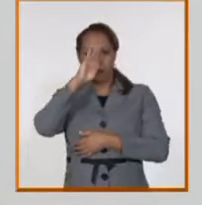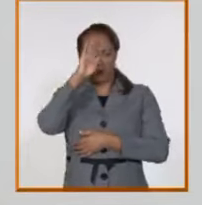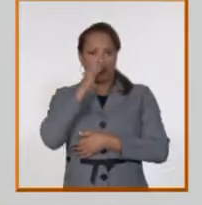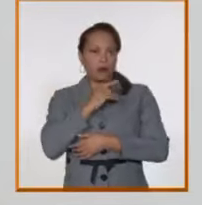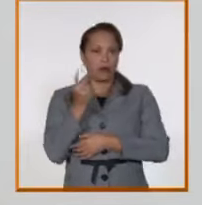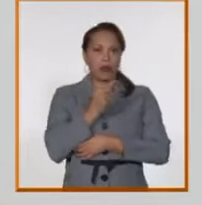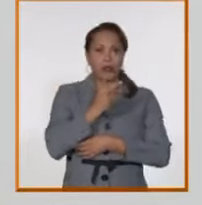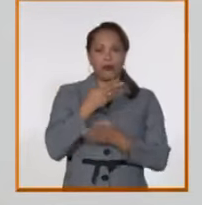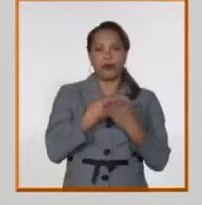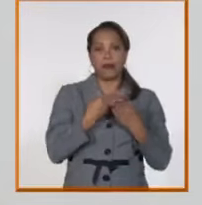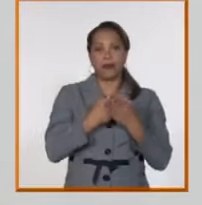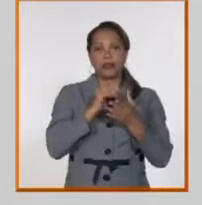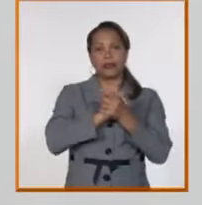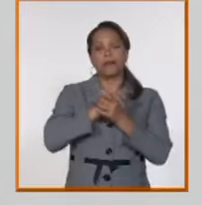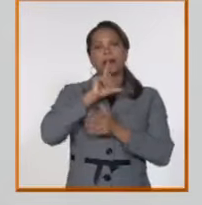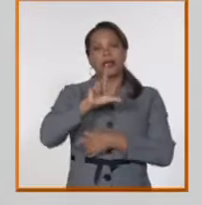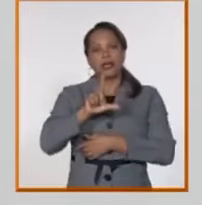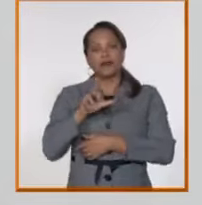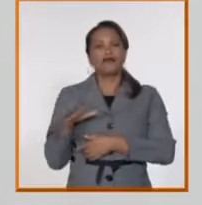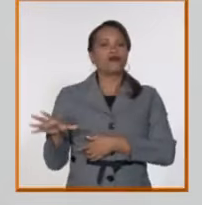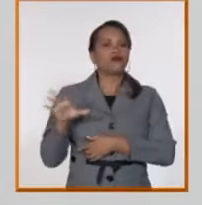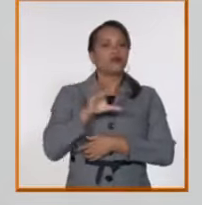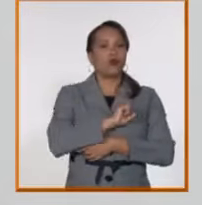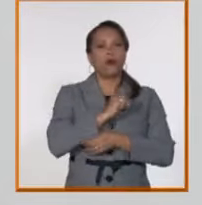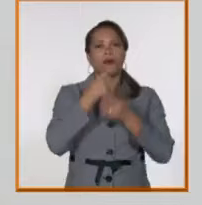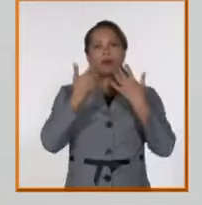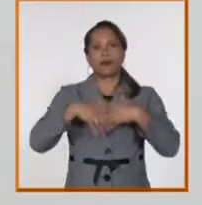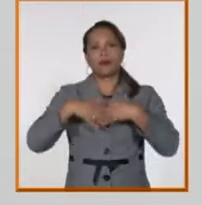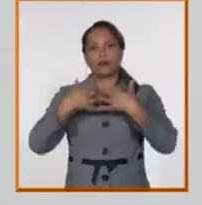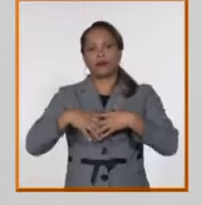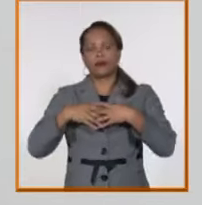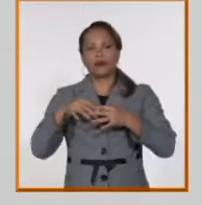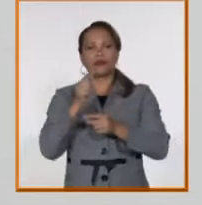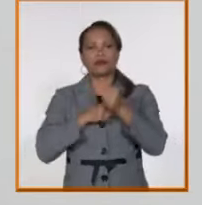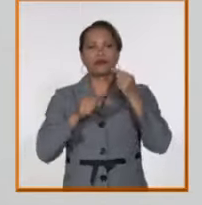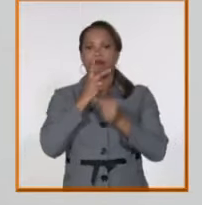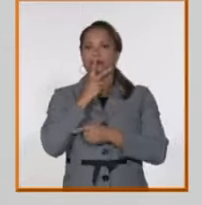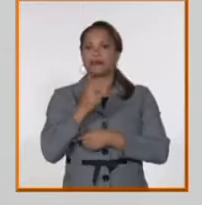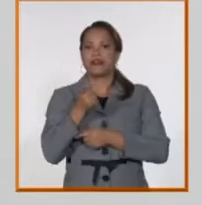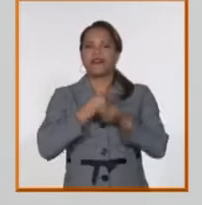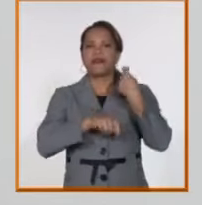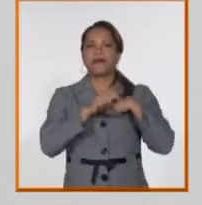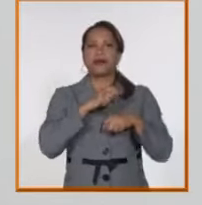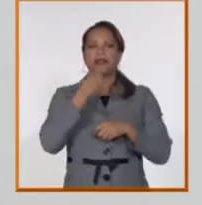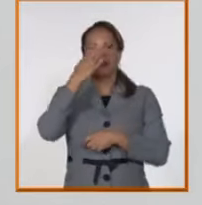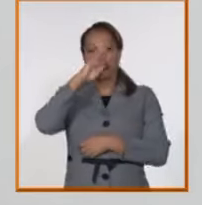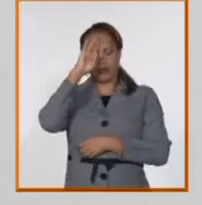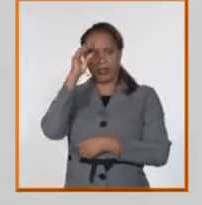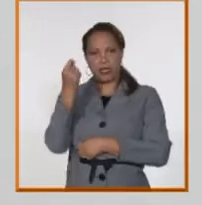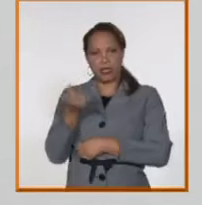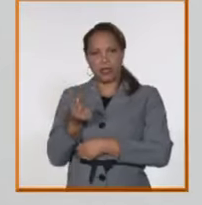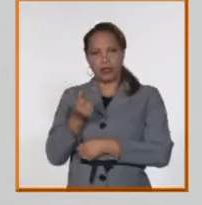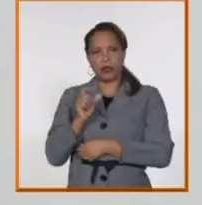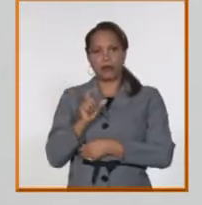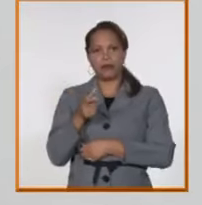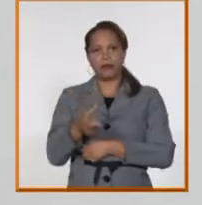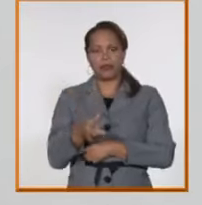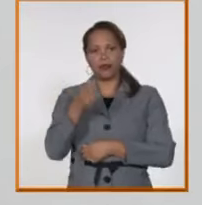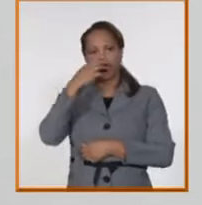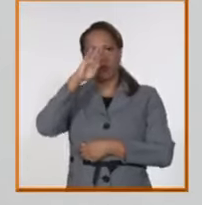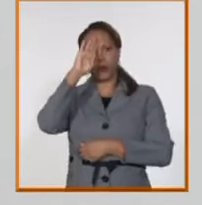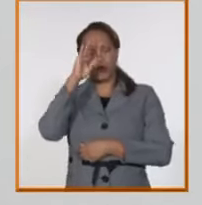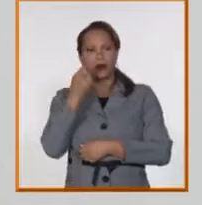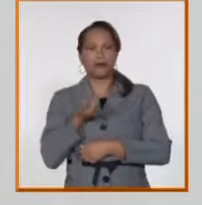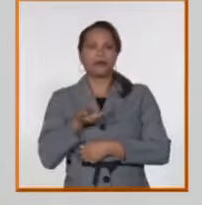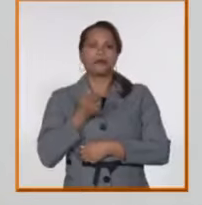tenemos en el Mariel todas sus producciones fundamentales se dedican a la venta en moneda nacional a través de la cadena de tienda